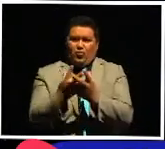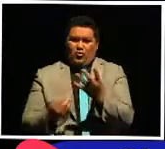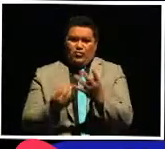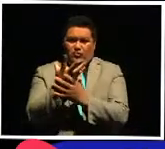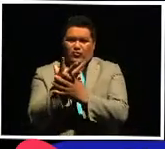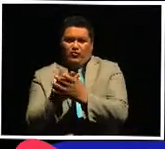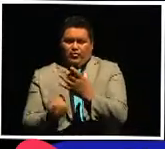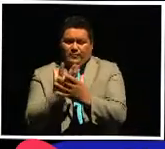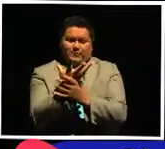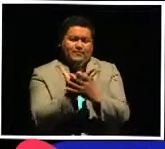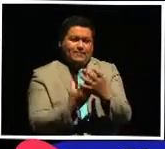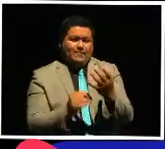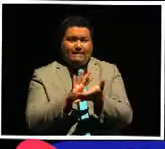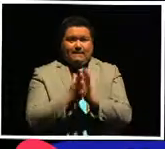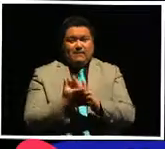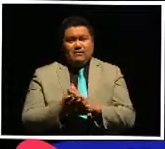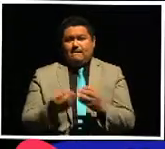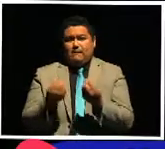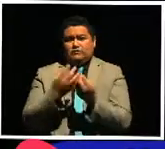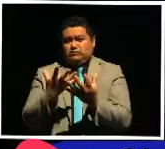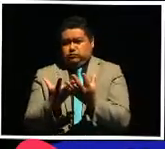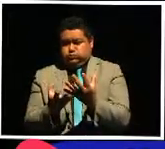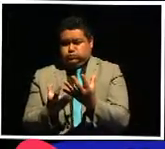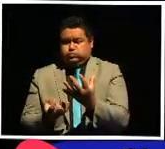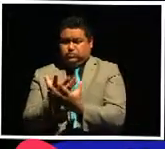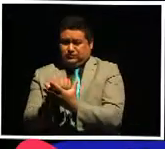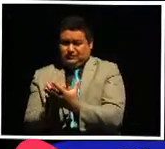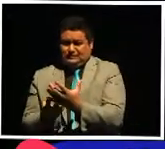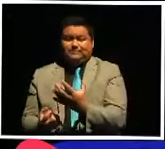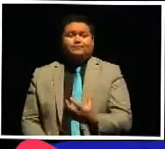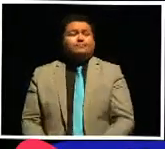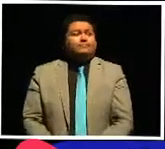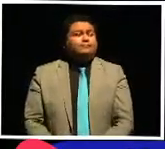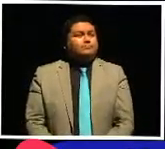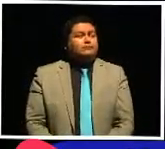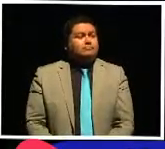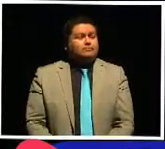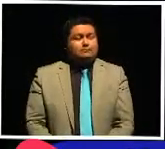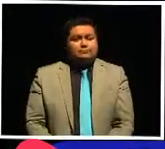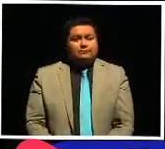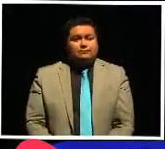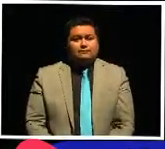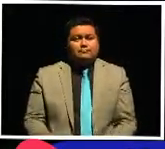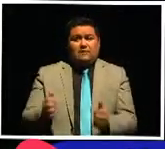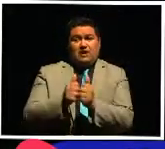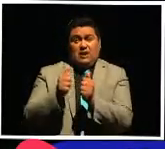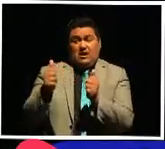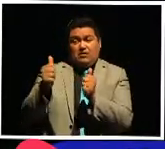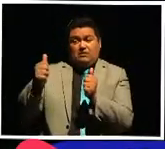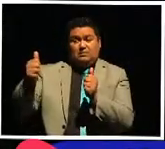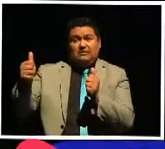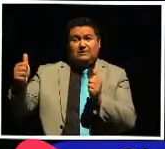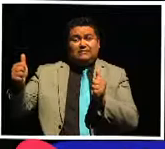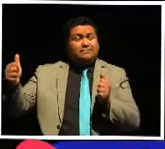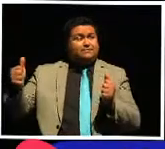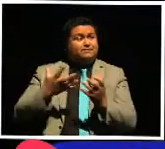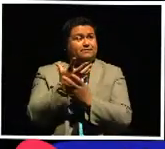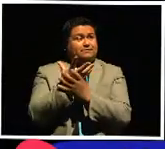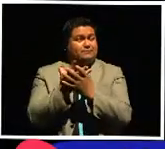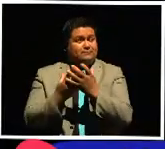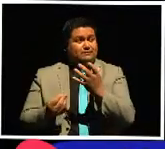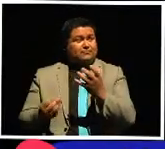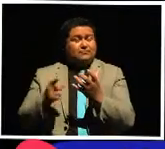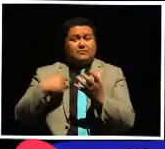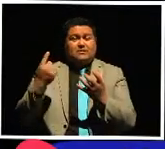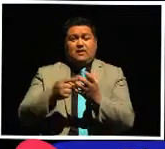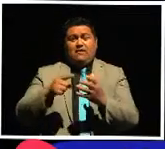es muy cerca del punto porque la fuerza de gravitación es muy, muy, muy fuerte. Mientras que tú vas más y más lejos, por la fórmula